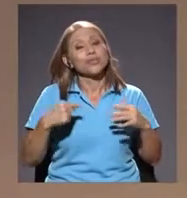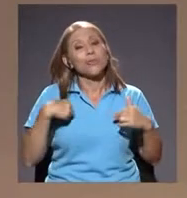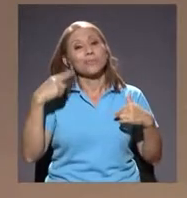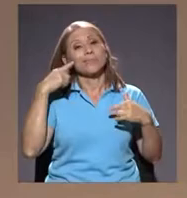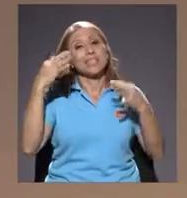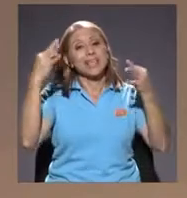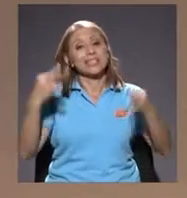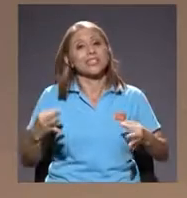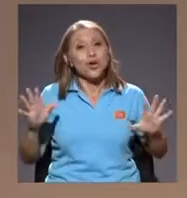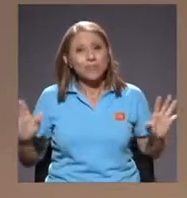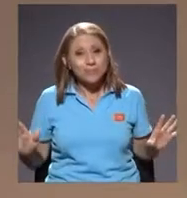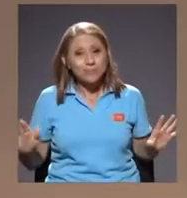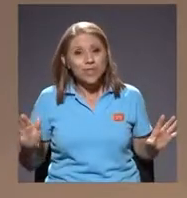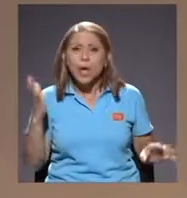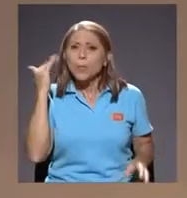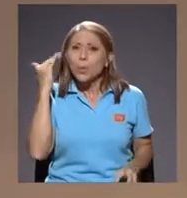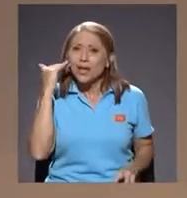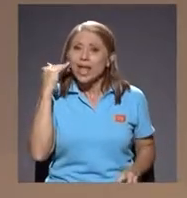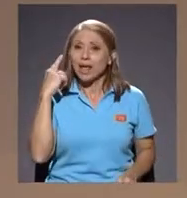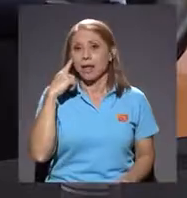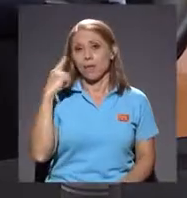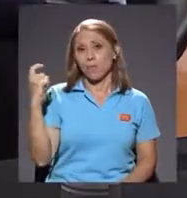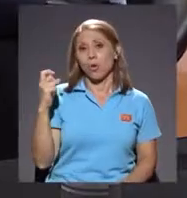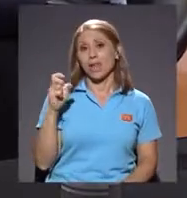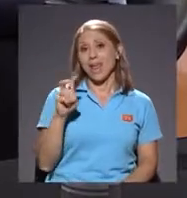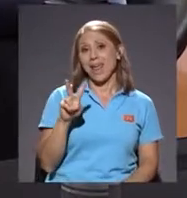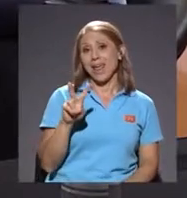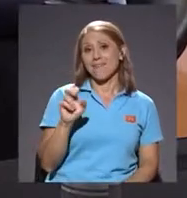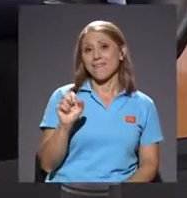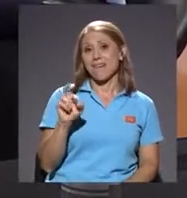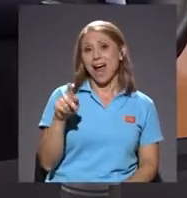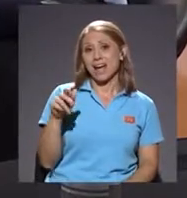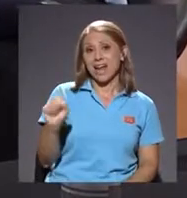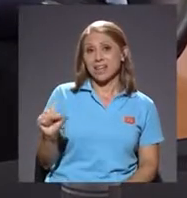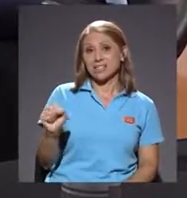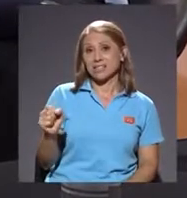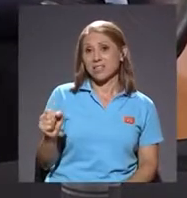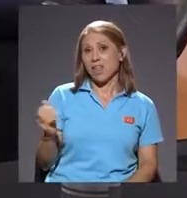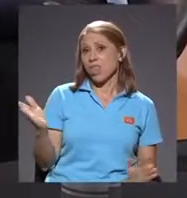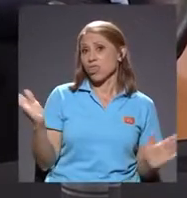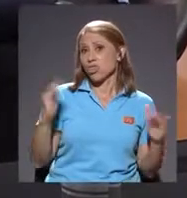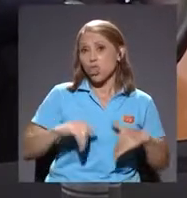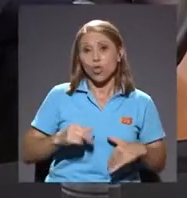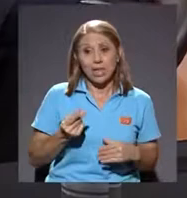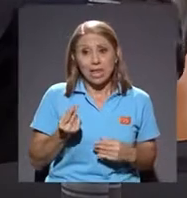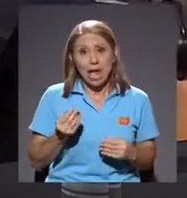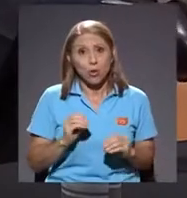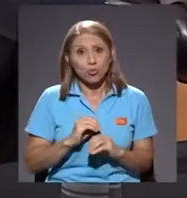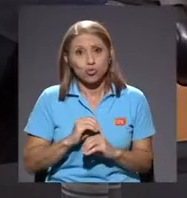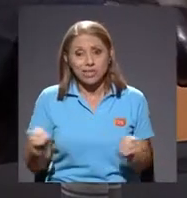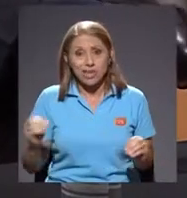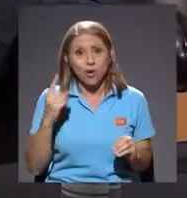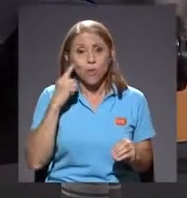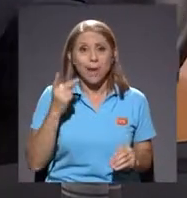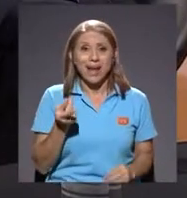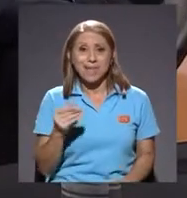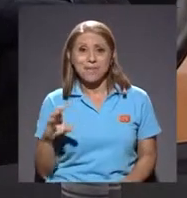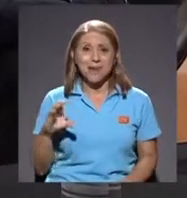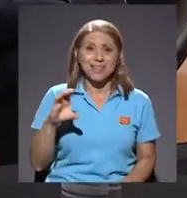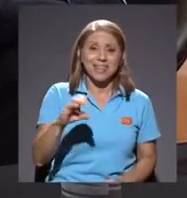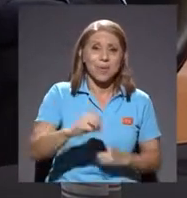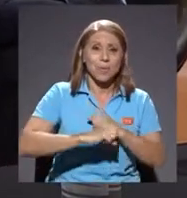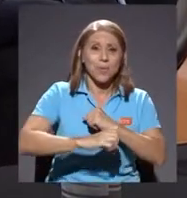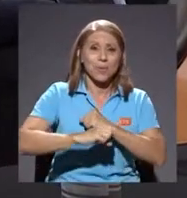y por qué porque vargas no tenía un 5 para invertir en publicidad pero cada vez que había